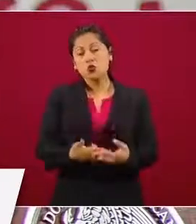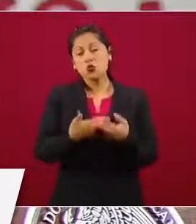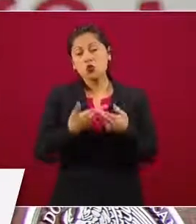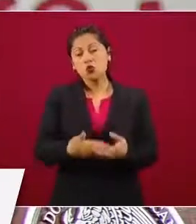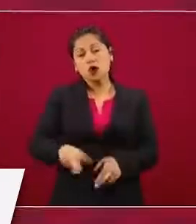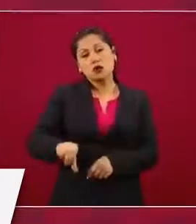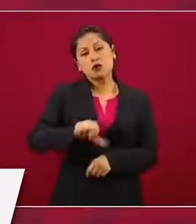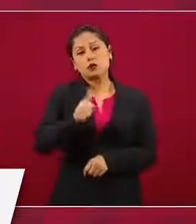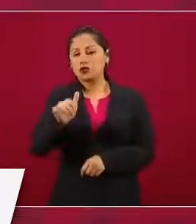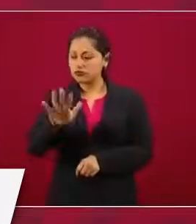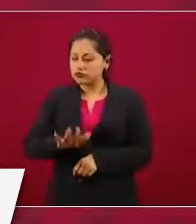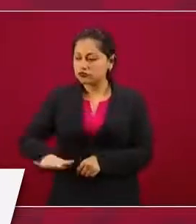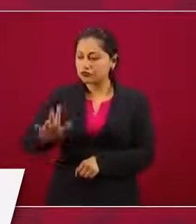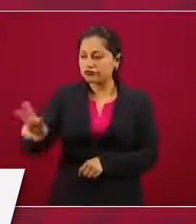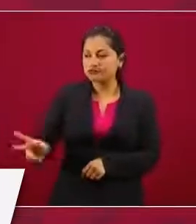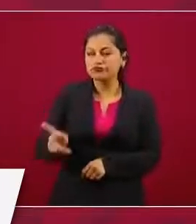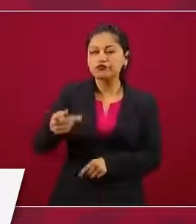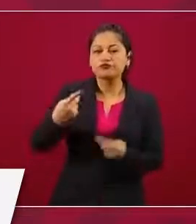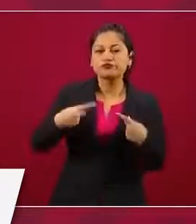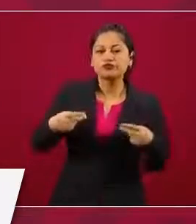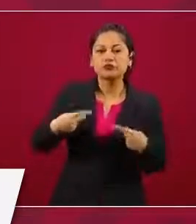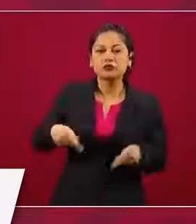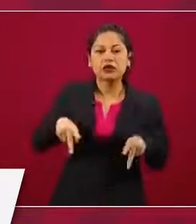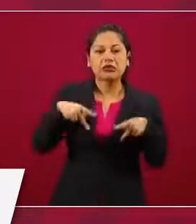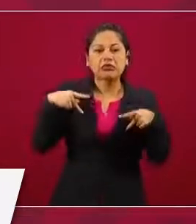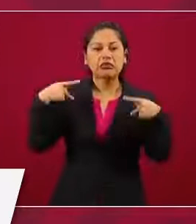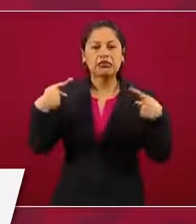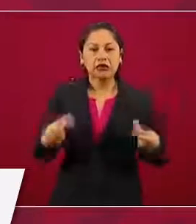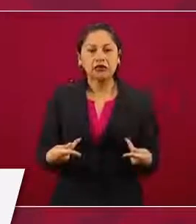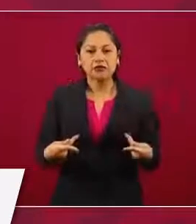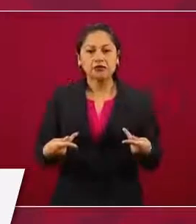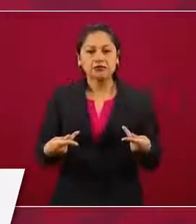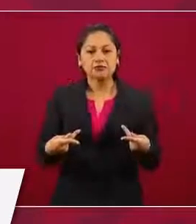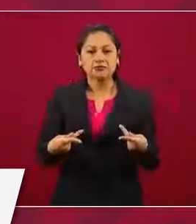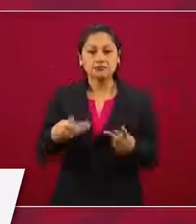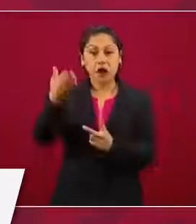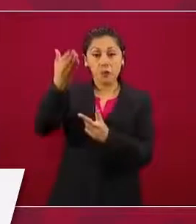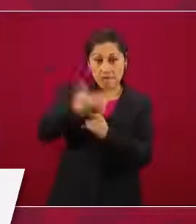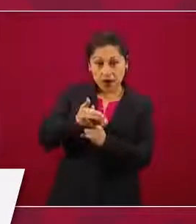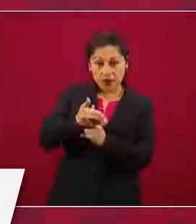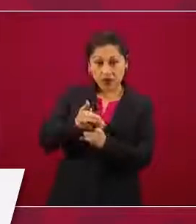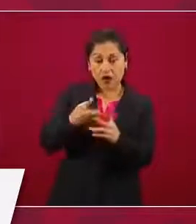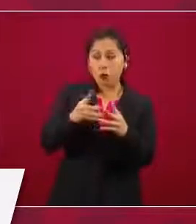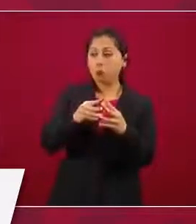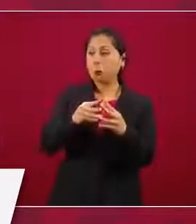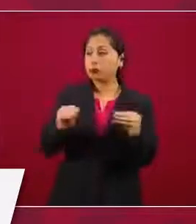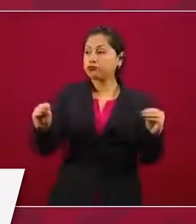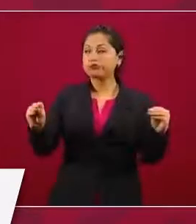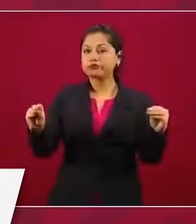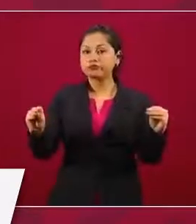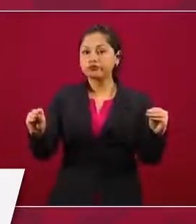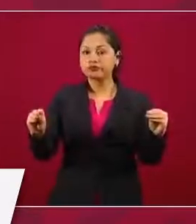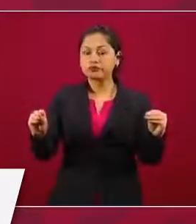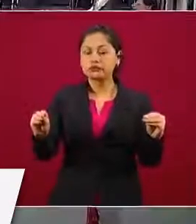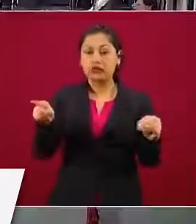atribuida a Lerdo. Y no querían la comunicación con la frontera